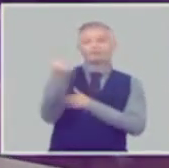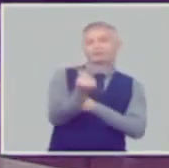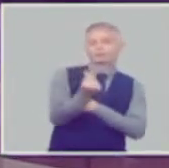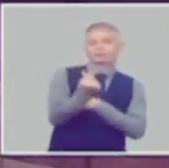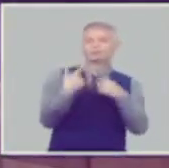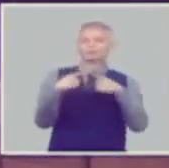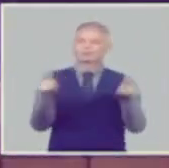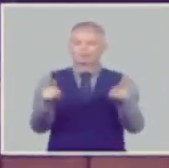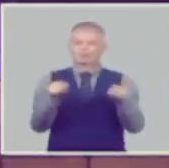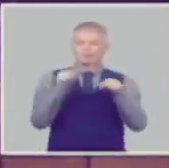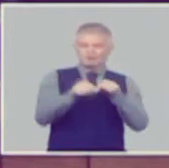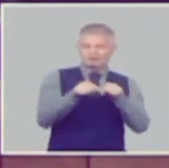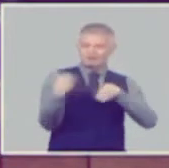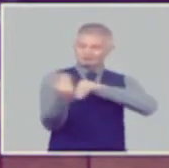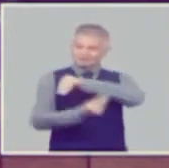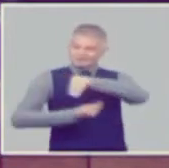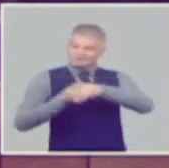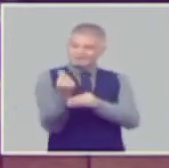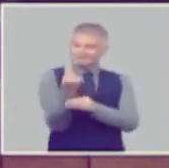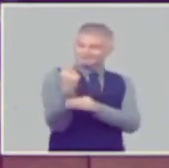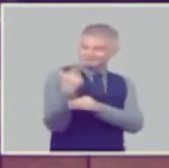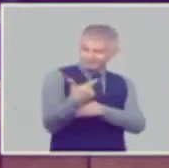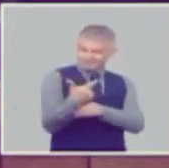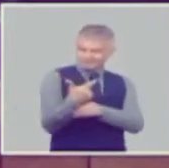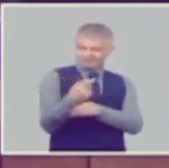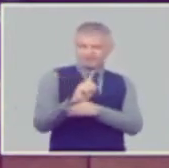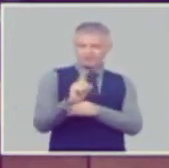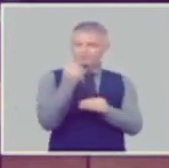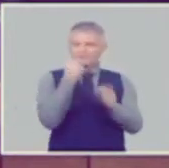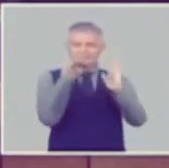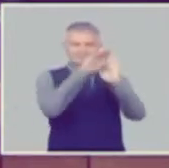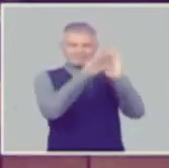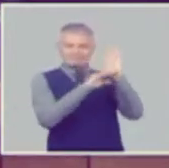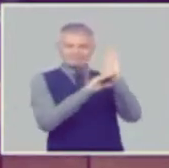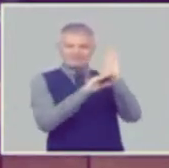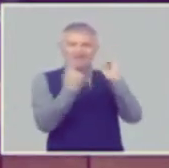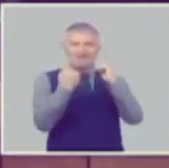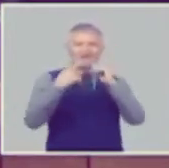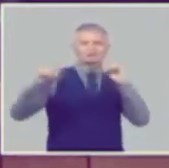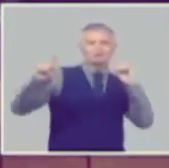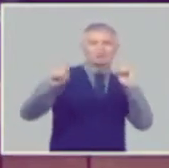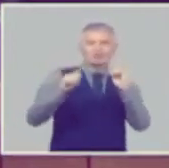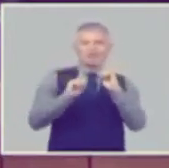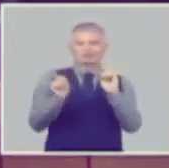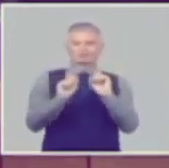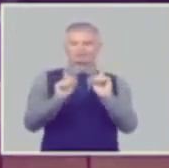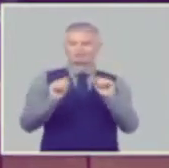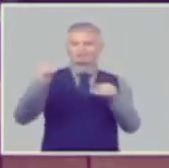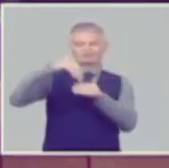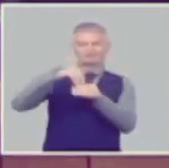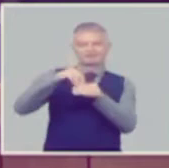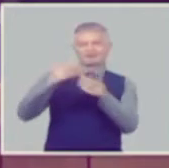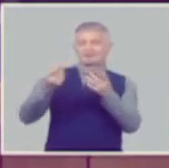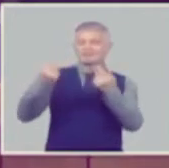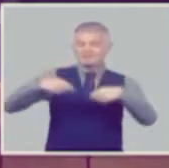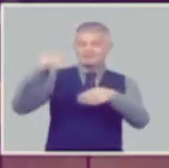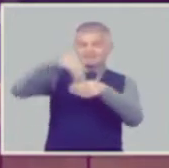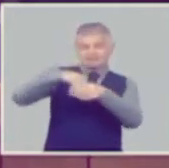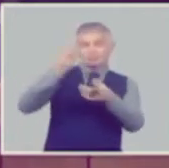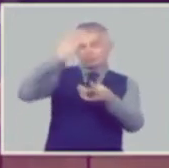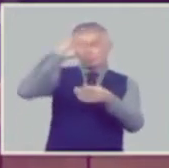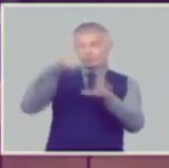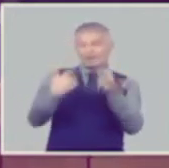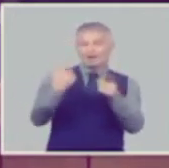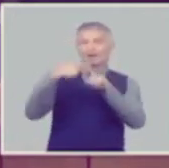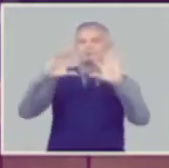en el ordenamiento monetario, ninguna medida puede verse fuera del contexto económico nacional y mundial, donde los precios y